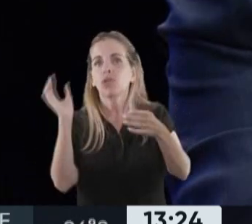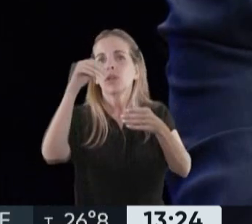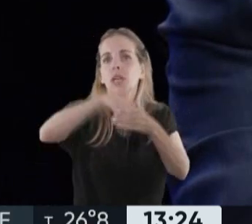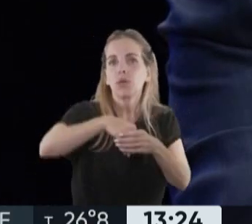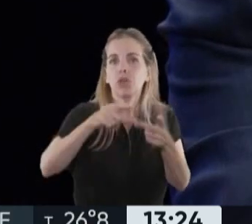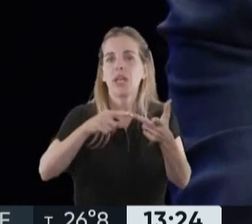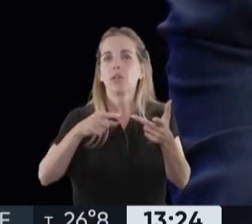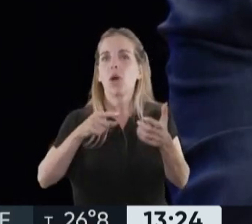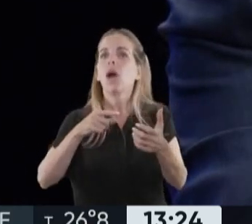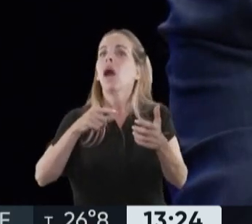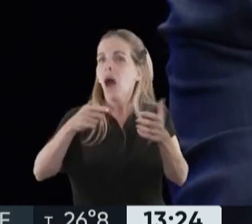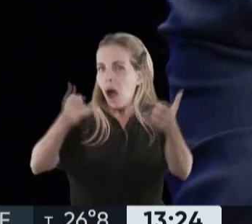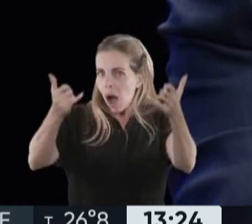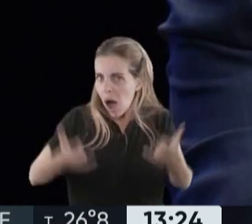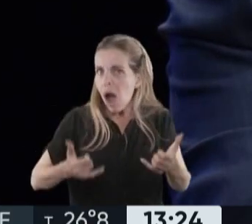aceptando la diversidad.